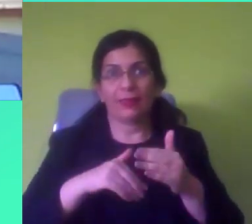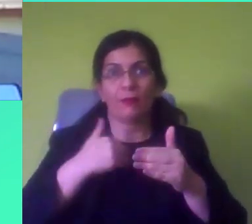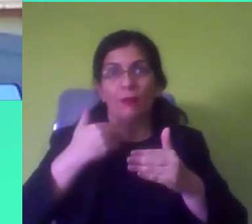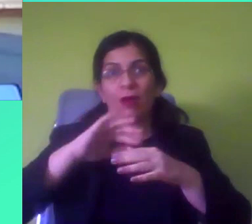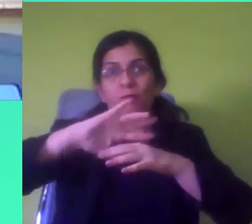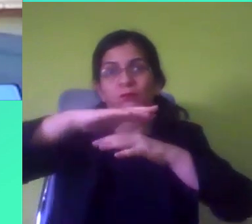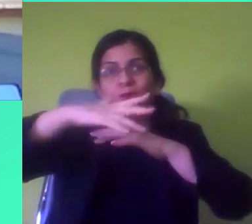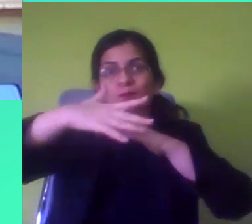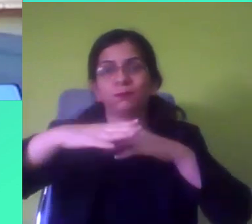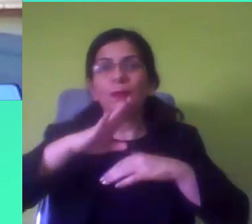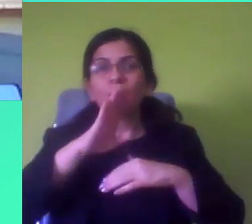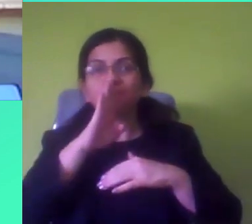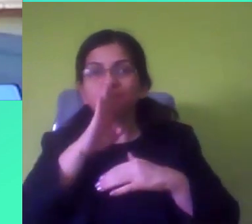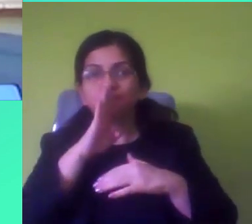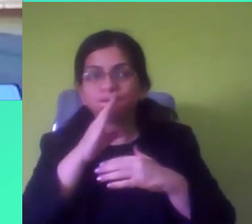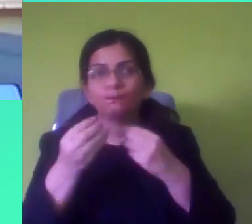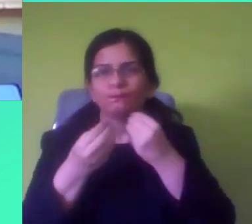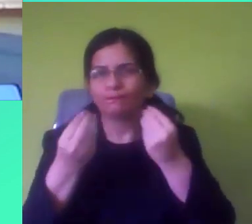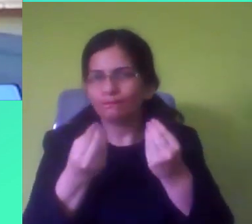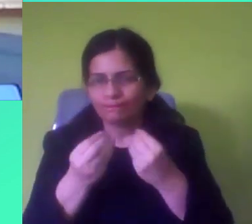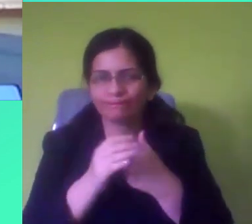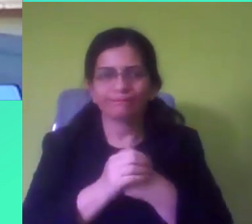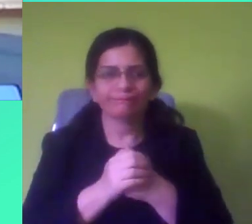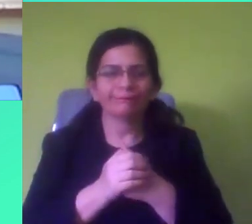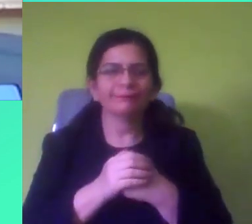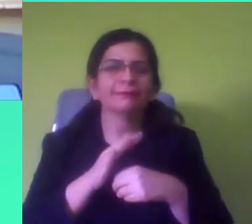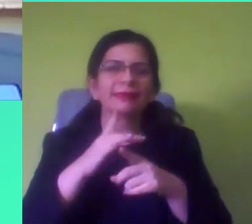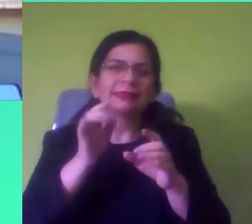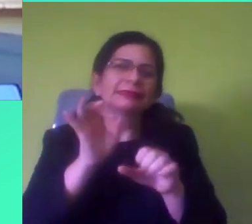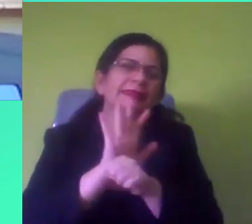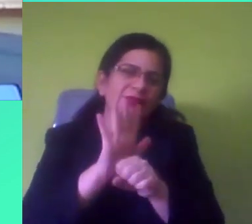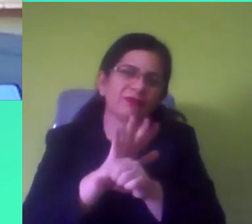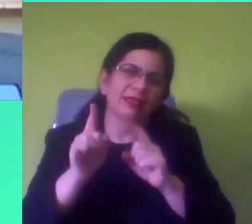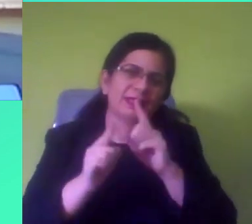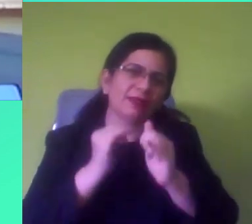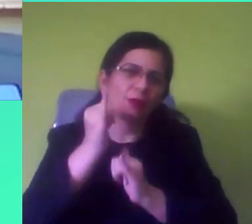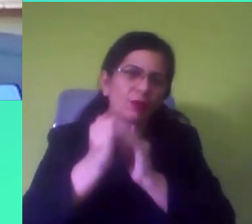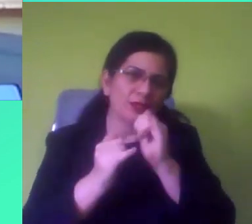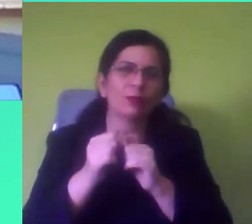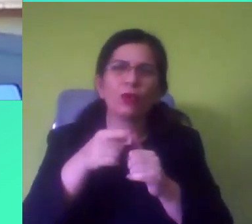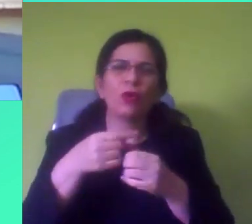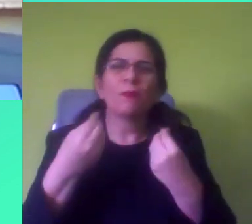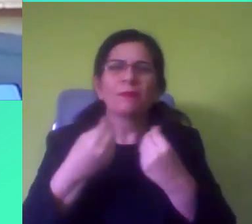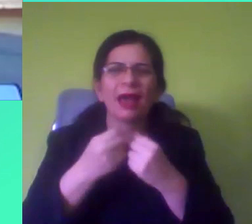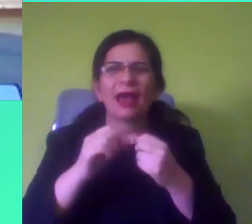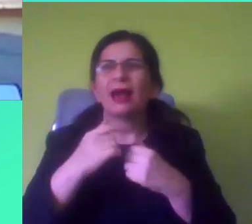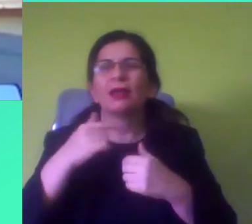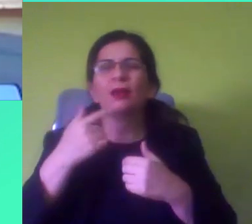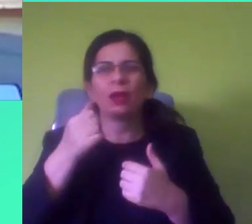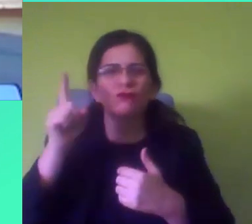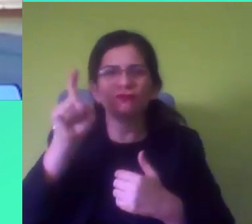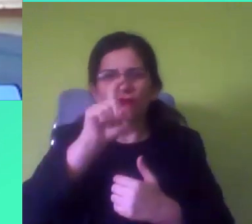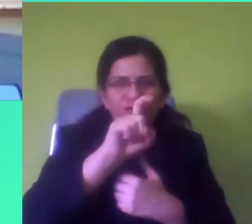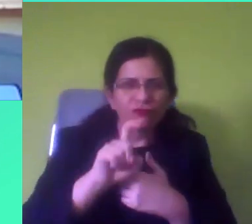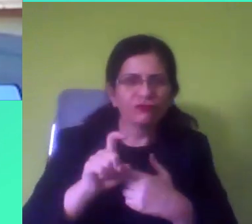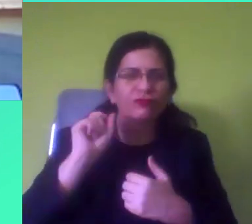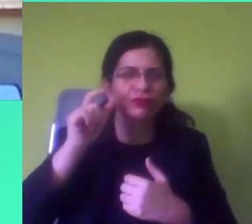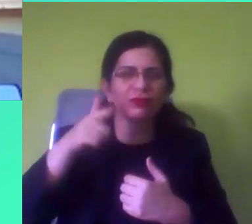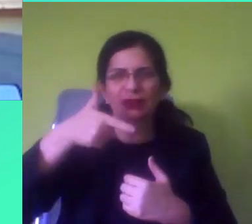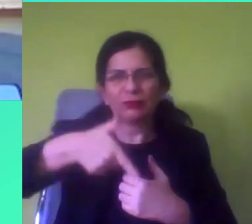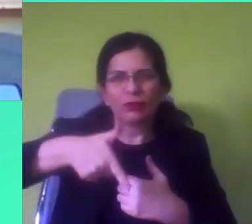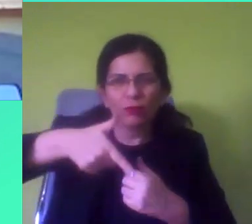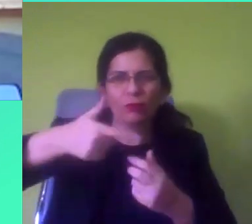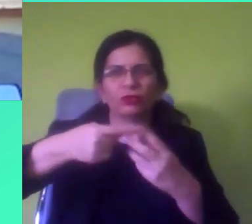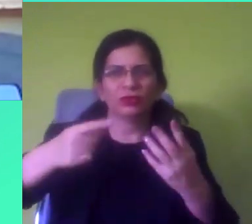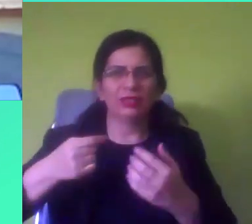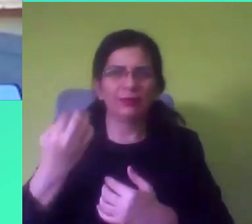En pocas palabras, podemos resumirlo como a medida que emitimos más dióxido de carbono y otros gases de efecto invernadero,